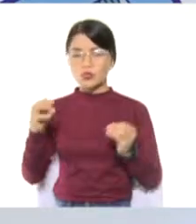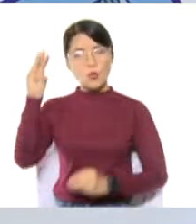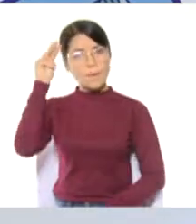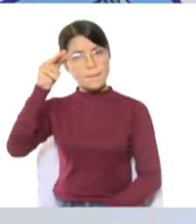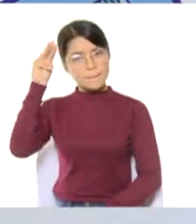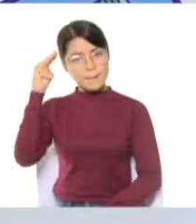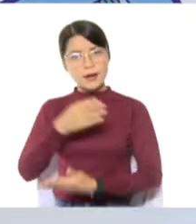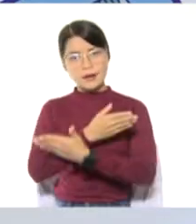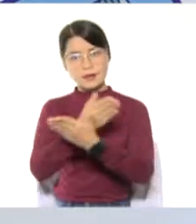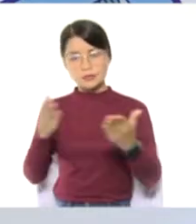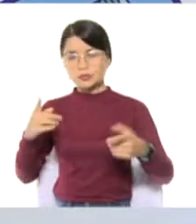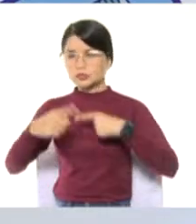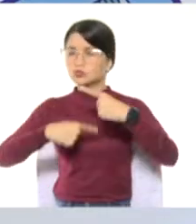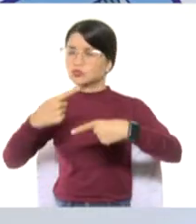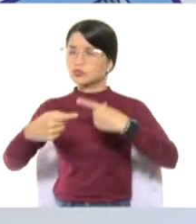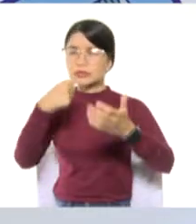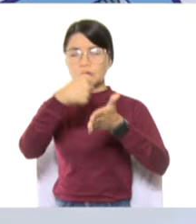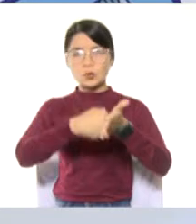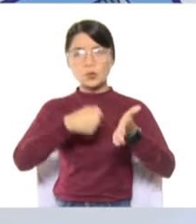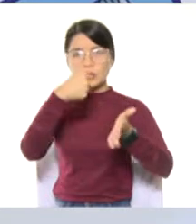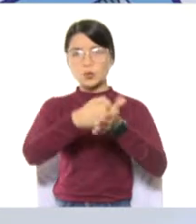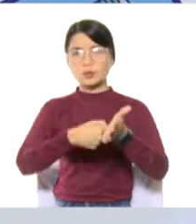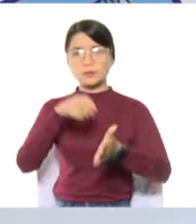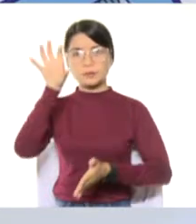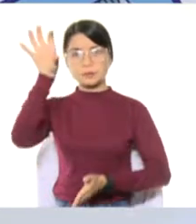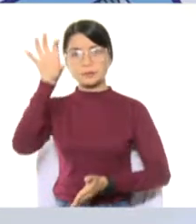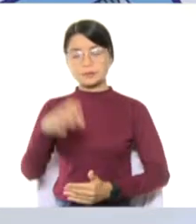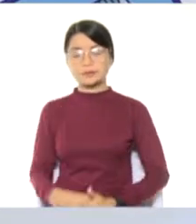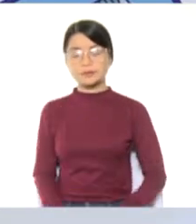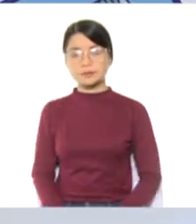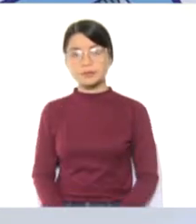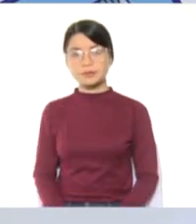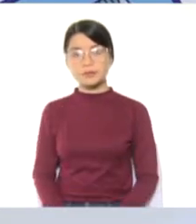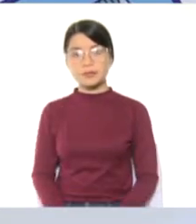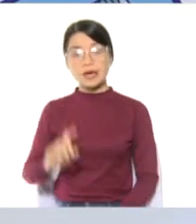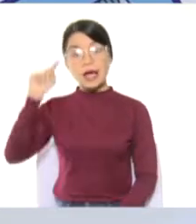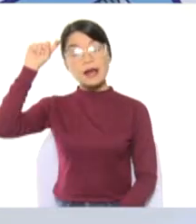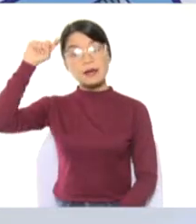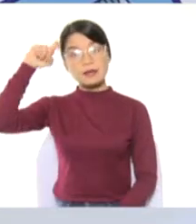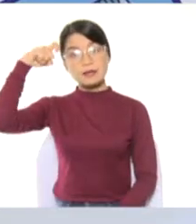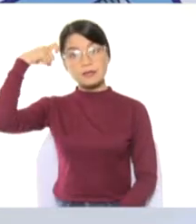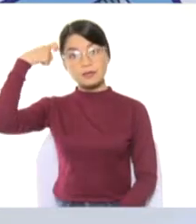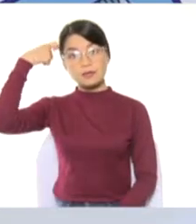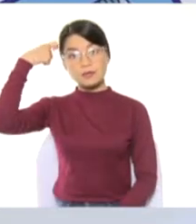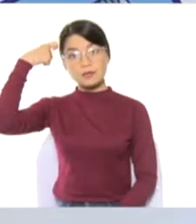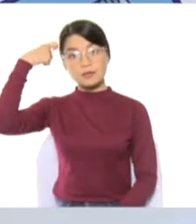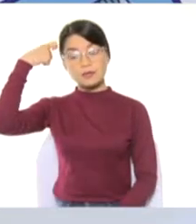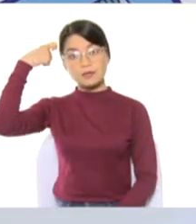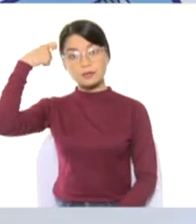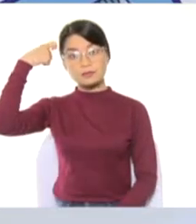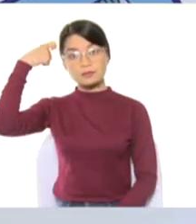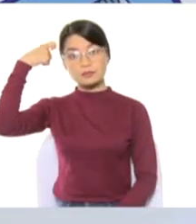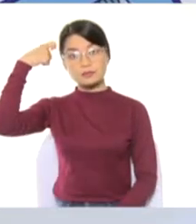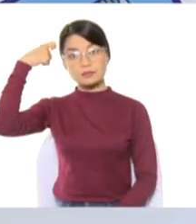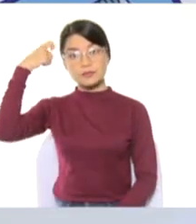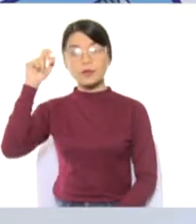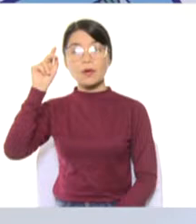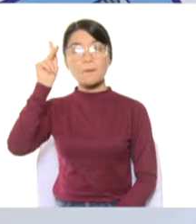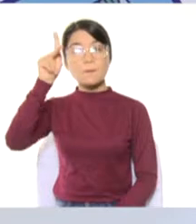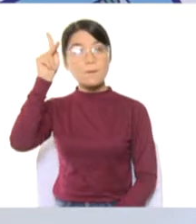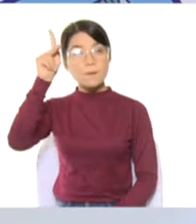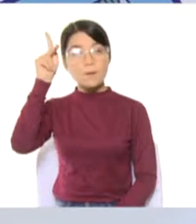por nuestra patria. Y recordando a nuestro querido e insigne